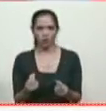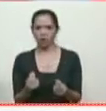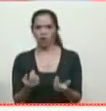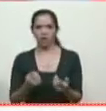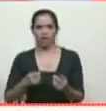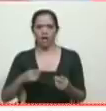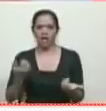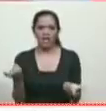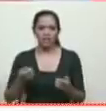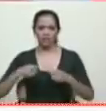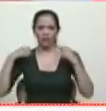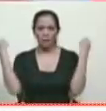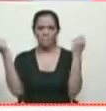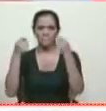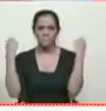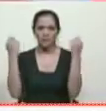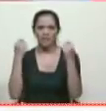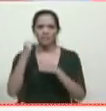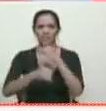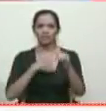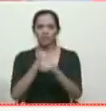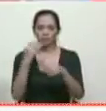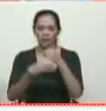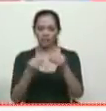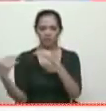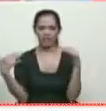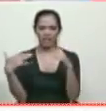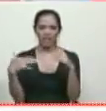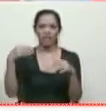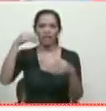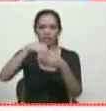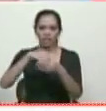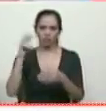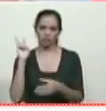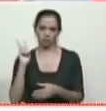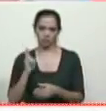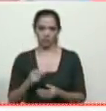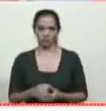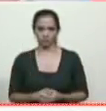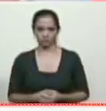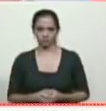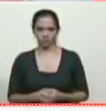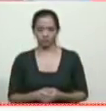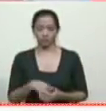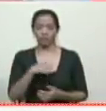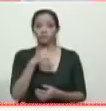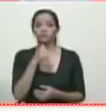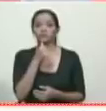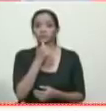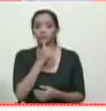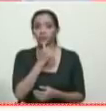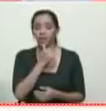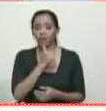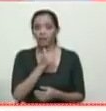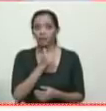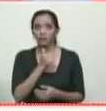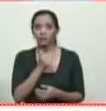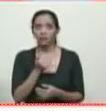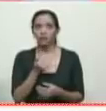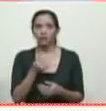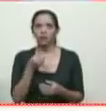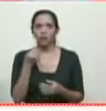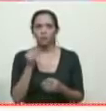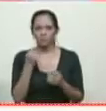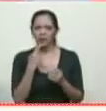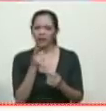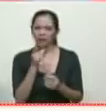campaña internacional para generar una situación de guerra en el país. ¿Quién se ha reclutado, muchachos,